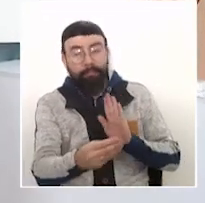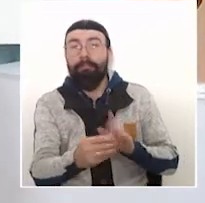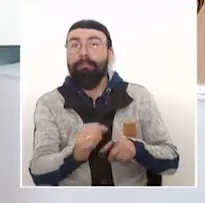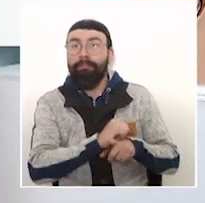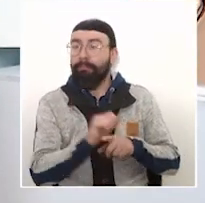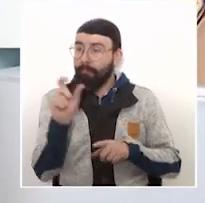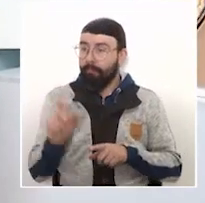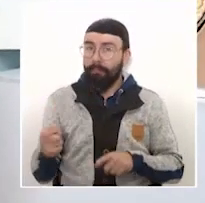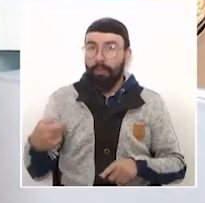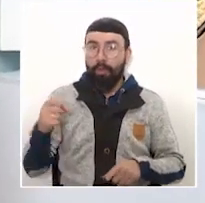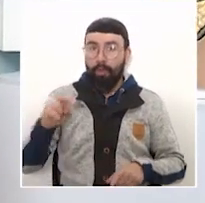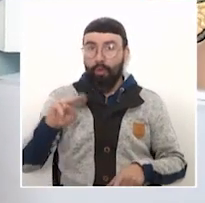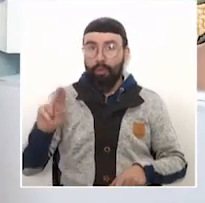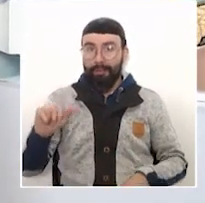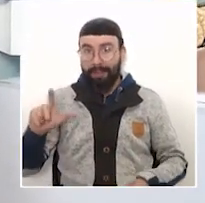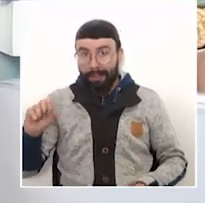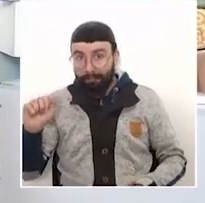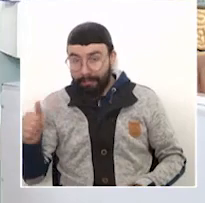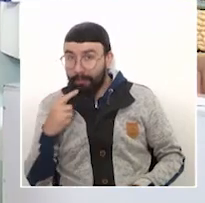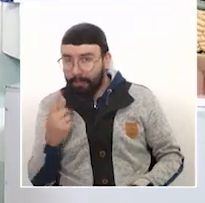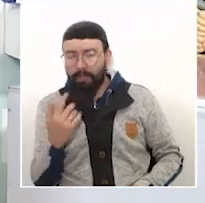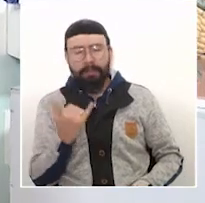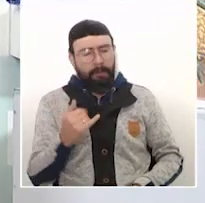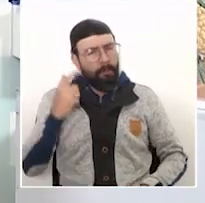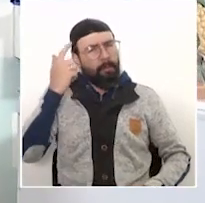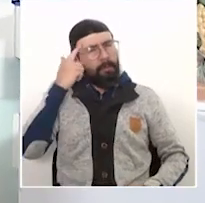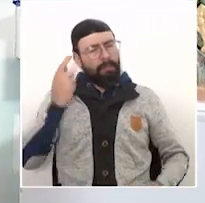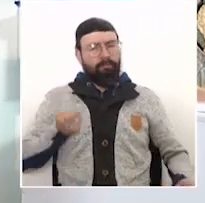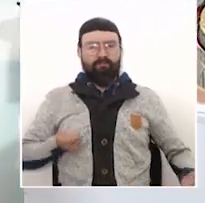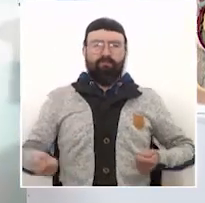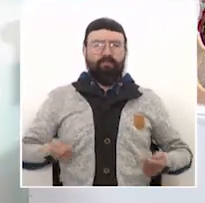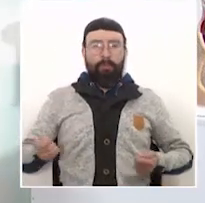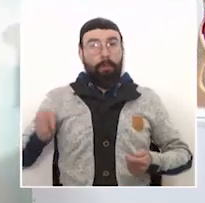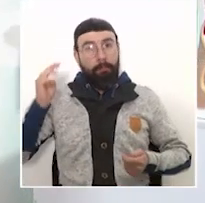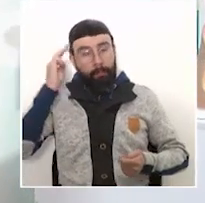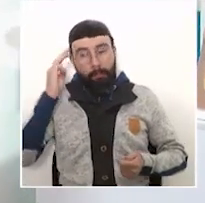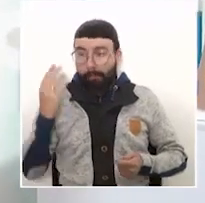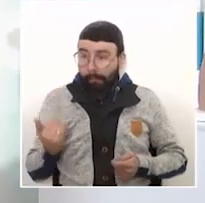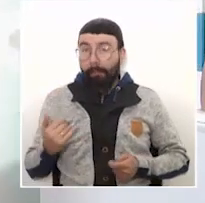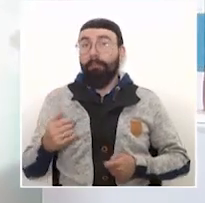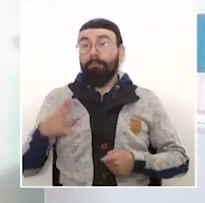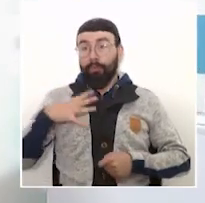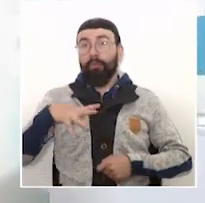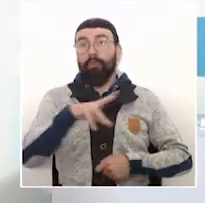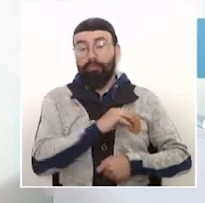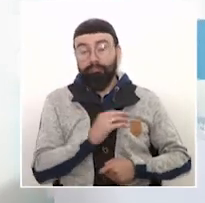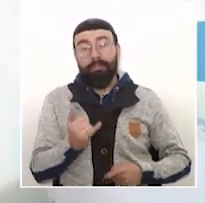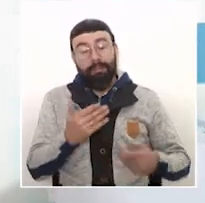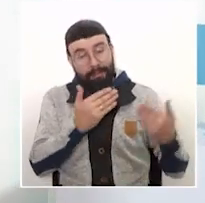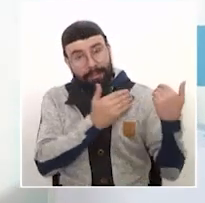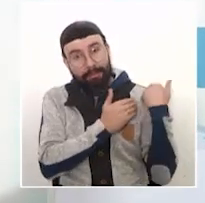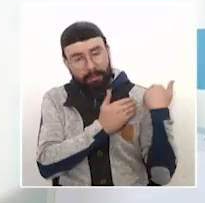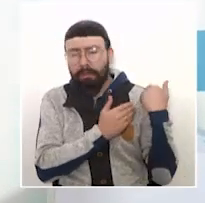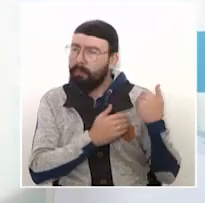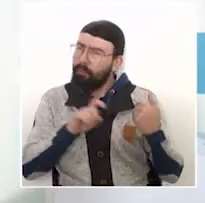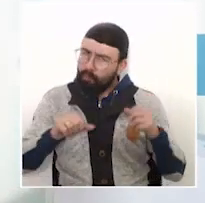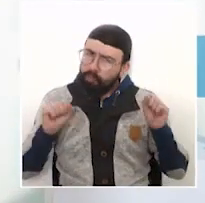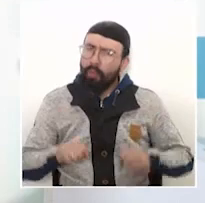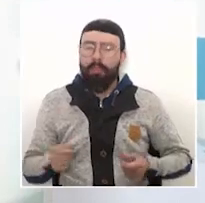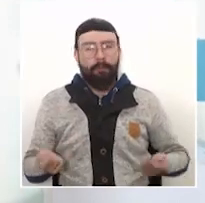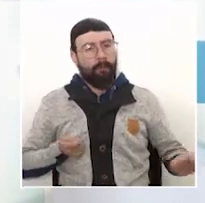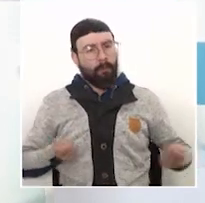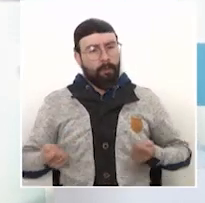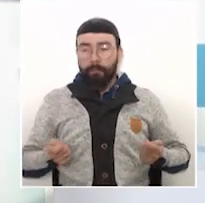diciendo, debemos controlar nuestra mente, somos los responsables de ese camino propio y podemos utilizar herramientas como las que